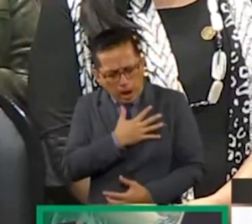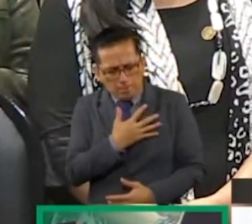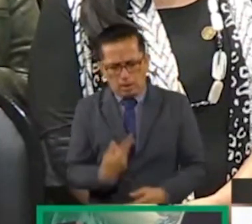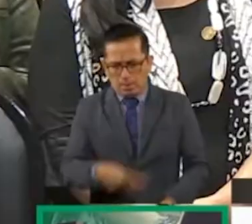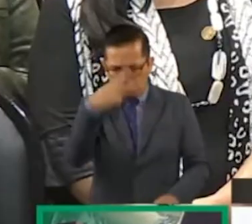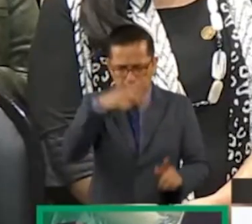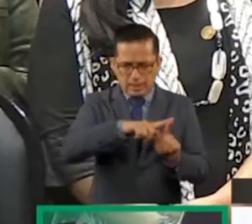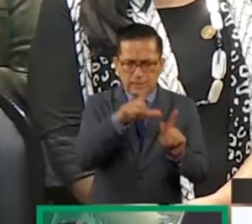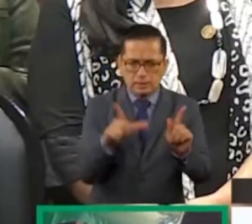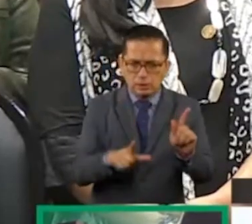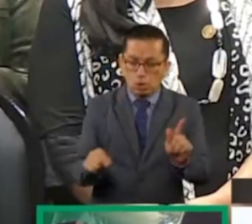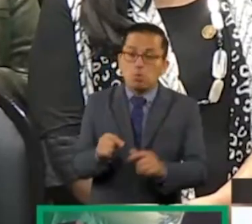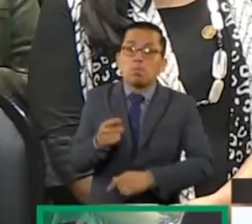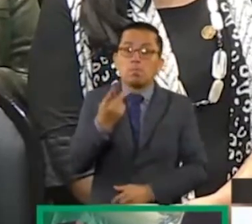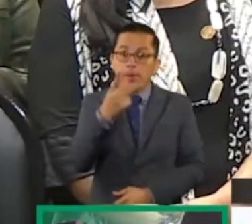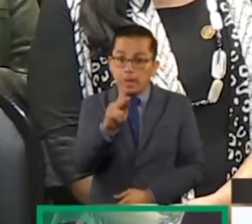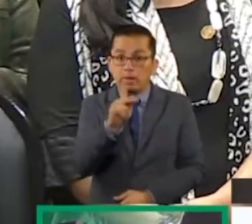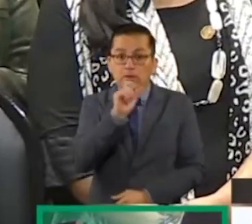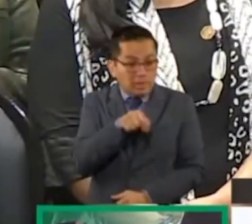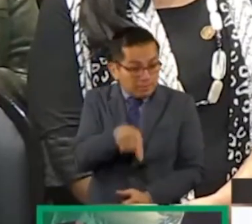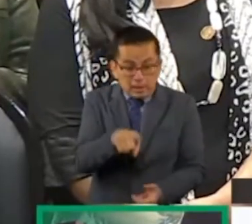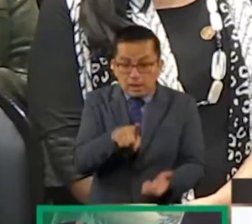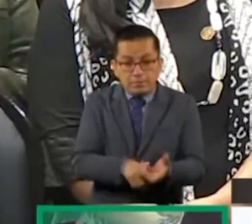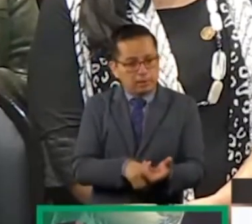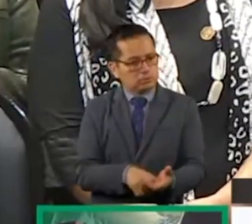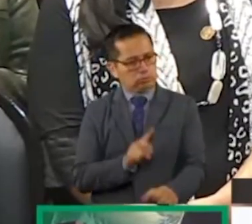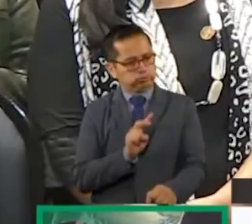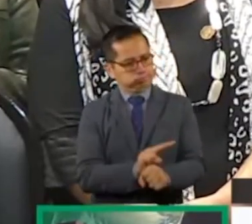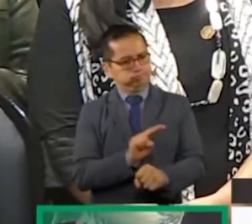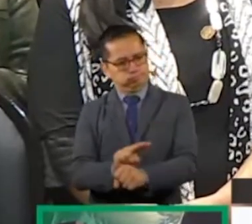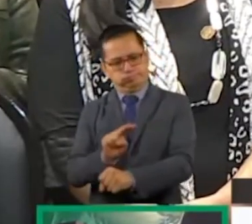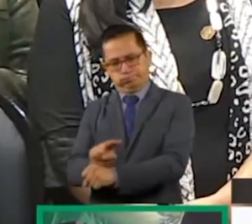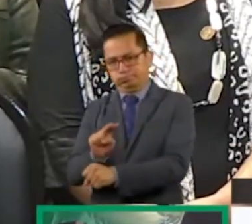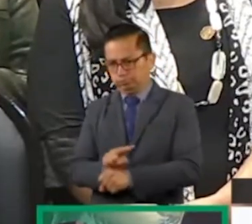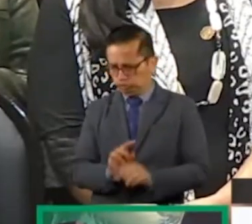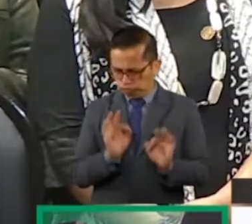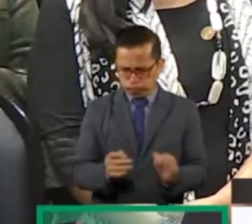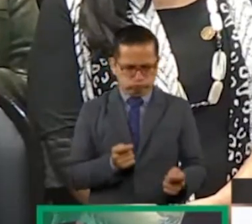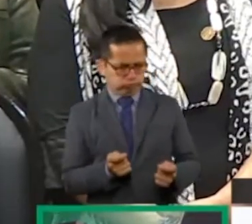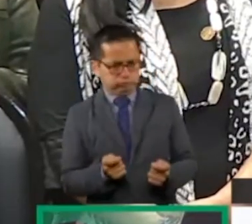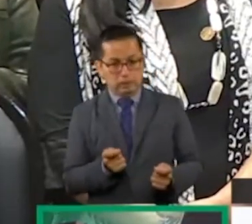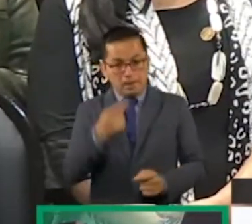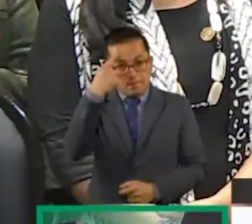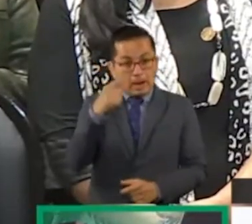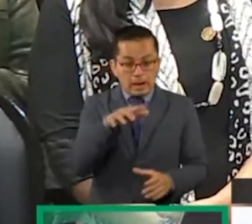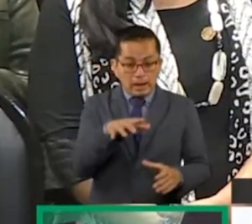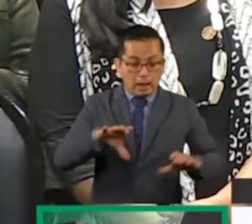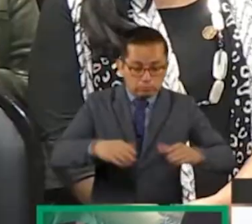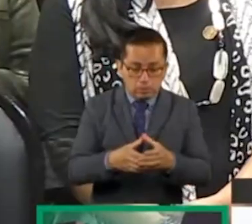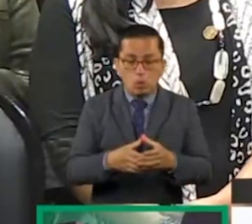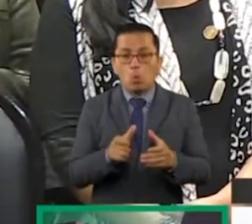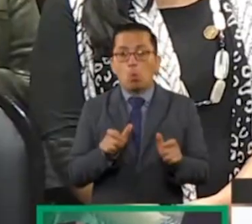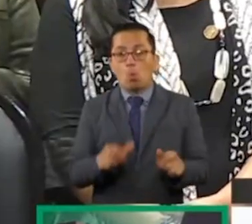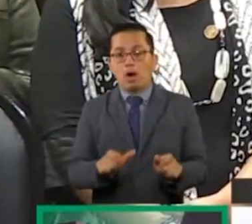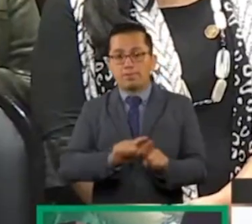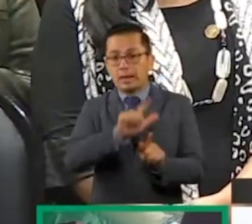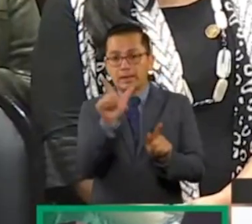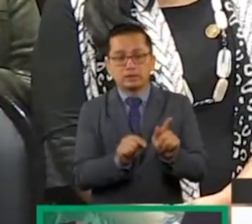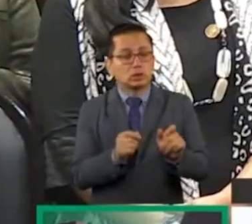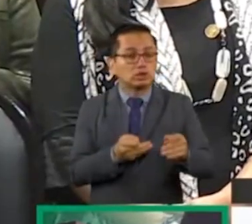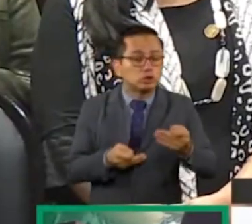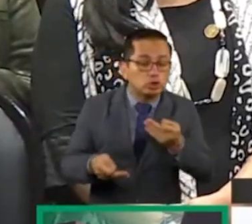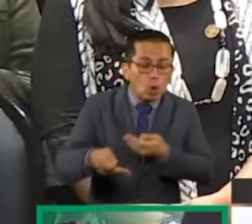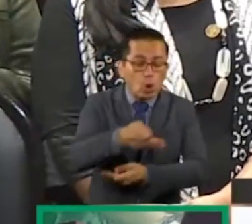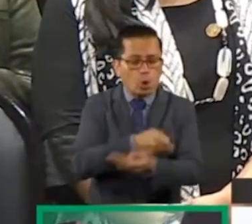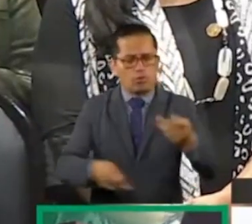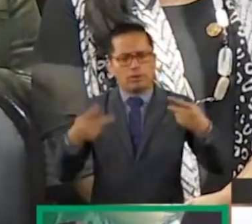interno que van a permitir que todas las miembros y miembros de la Guardia Nacional puedan tener profesionalismo